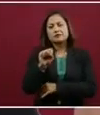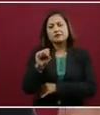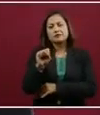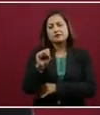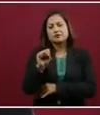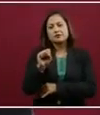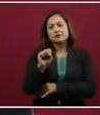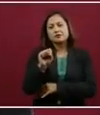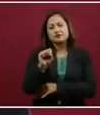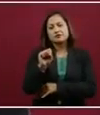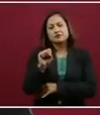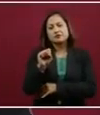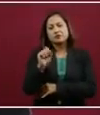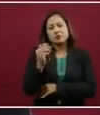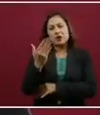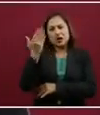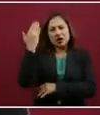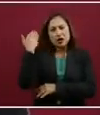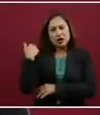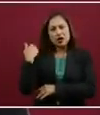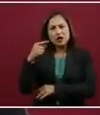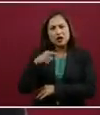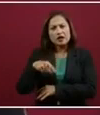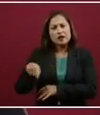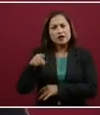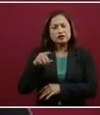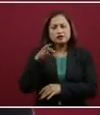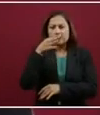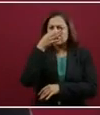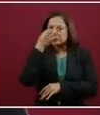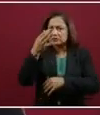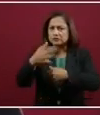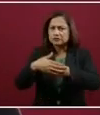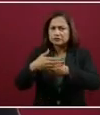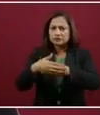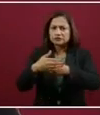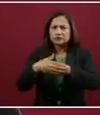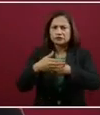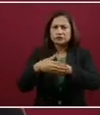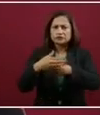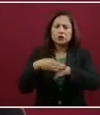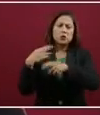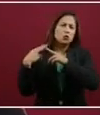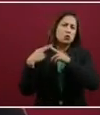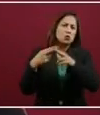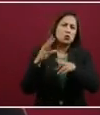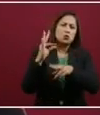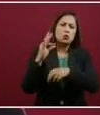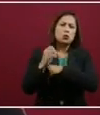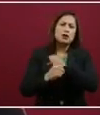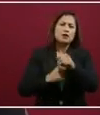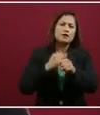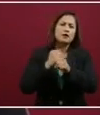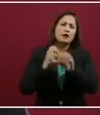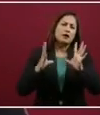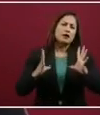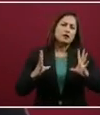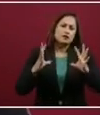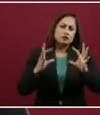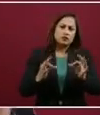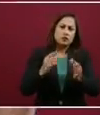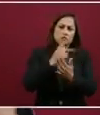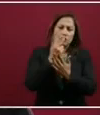antes IMSS Coplamar, que por cierto estará por cumplir en estos días 40 años de creado ese